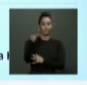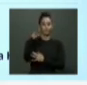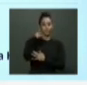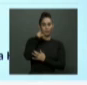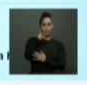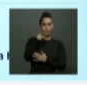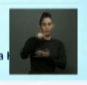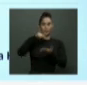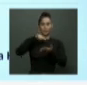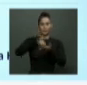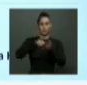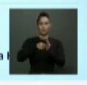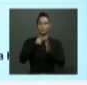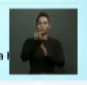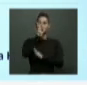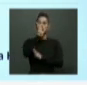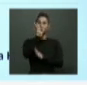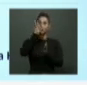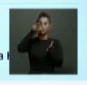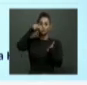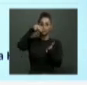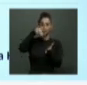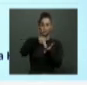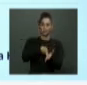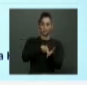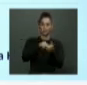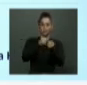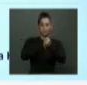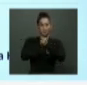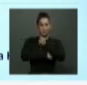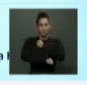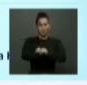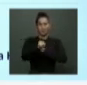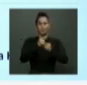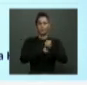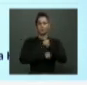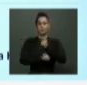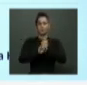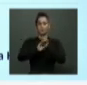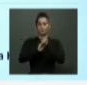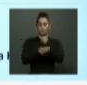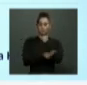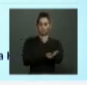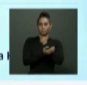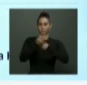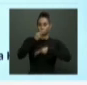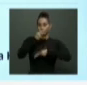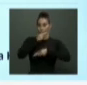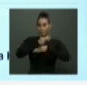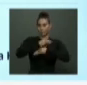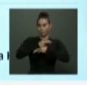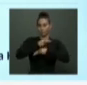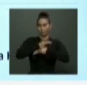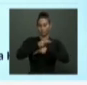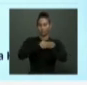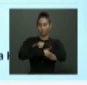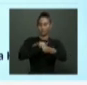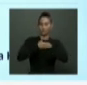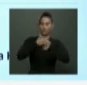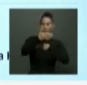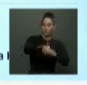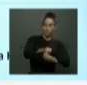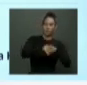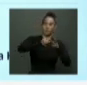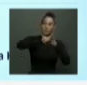más fluida que el propio ante estos y vemos los científicos lado ms estar pendiente al tema de esta variante